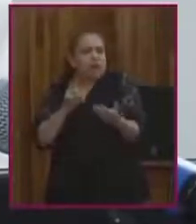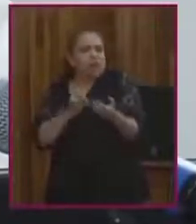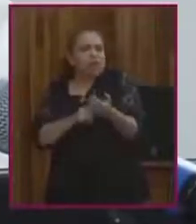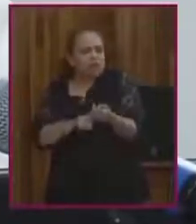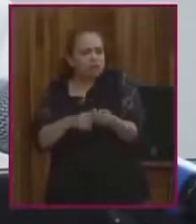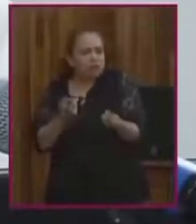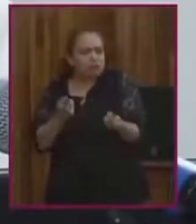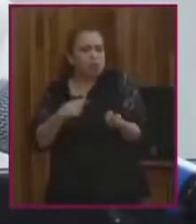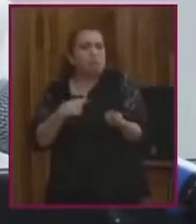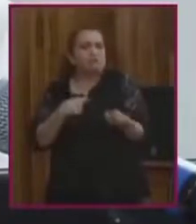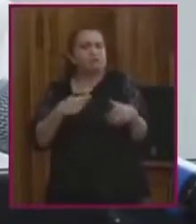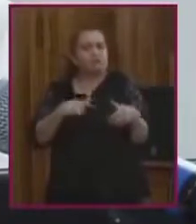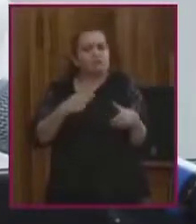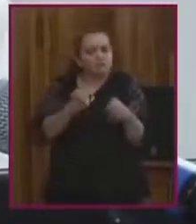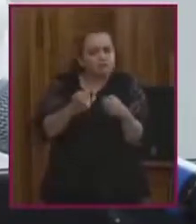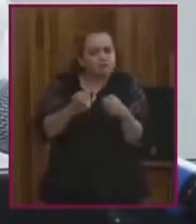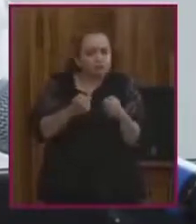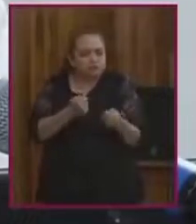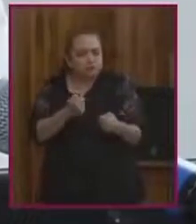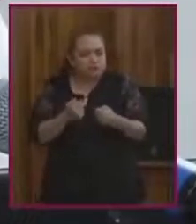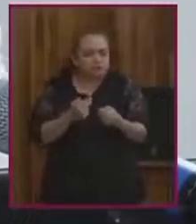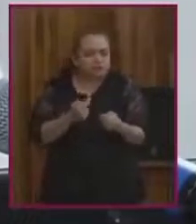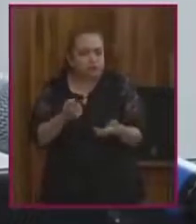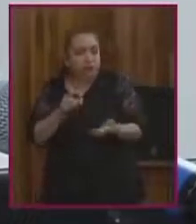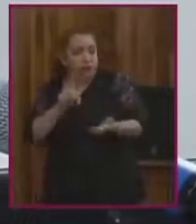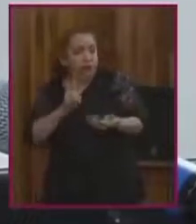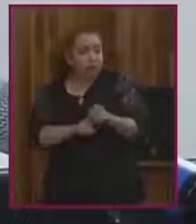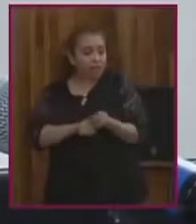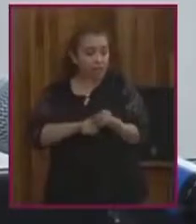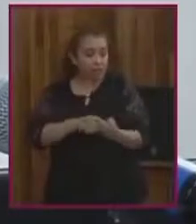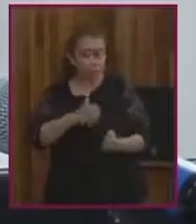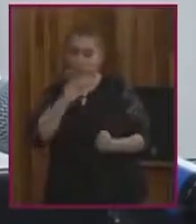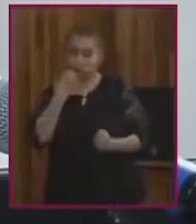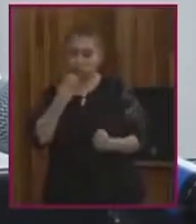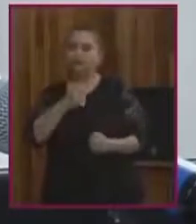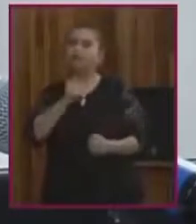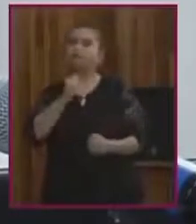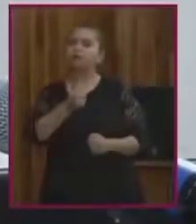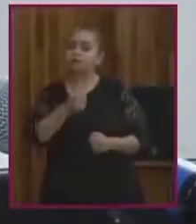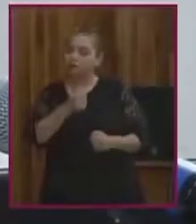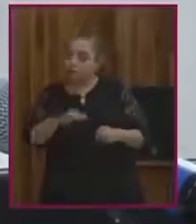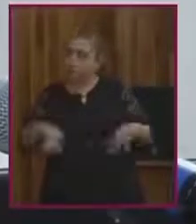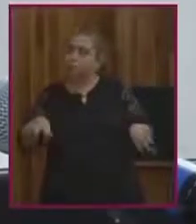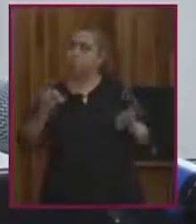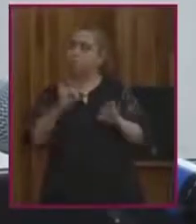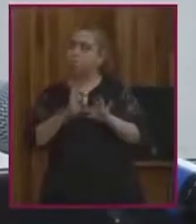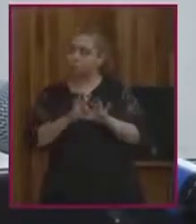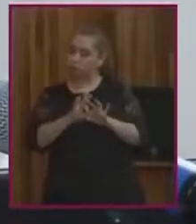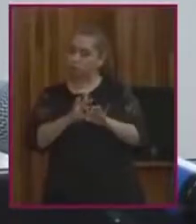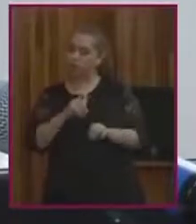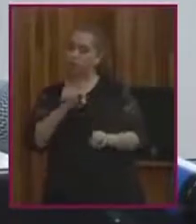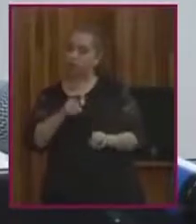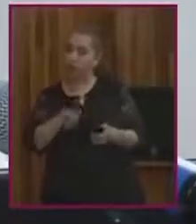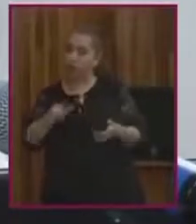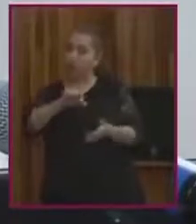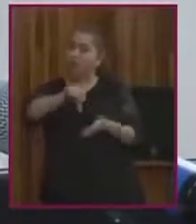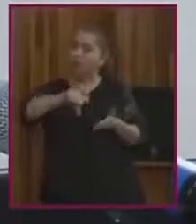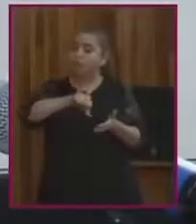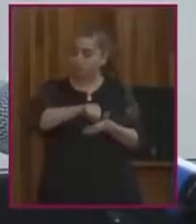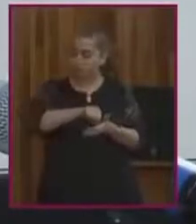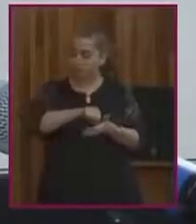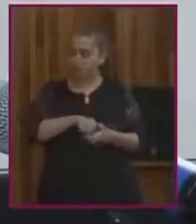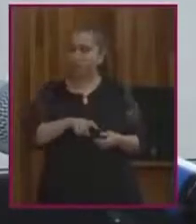contenidas, cierto tipo de contención al interior de la escuela. Entonces es importante este componente que se ponga en el centro.